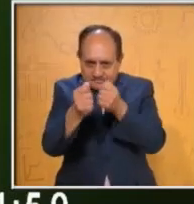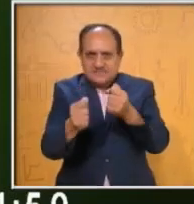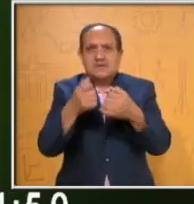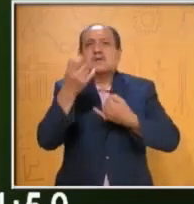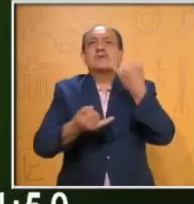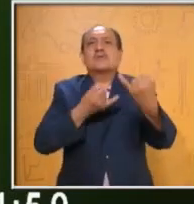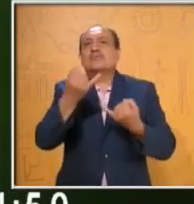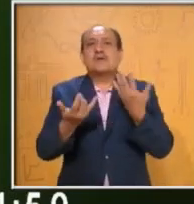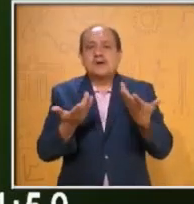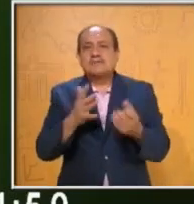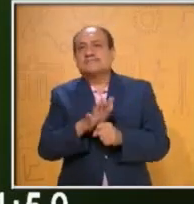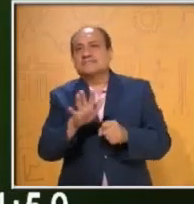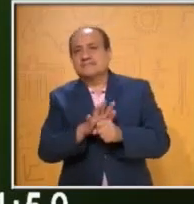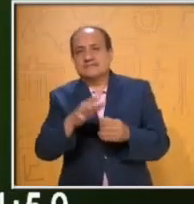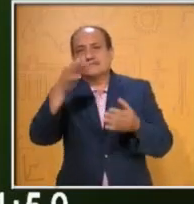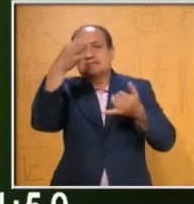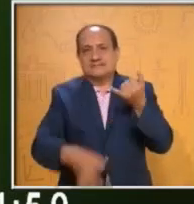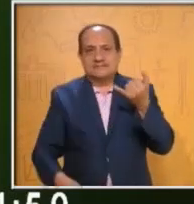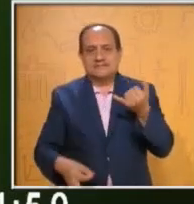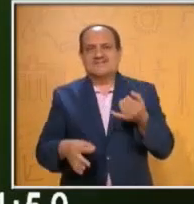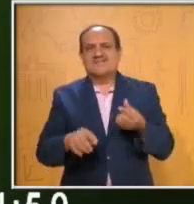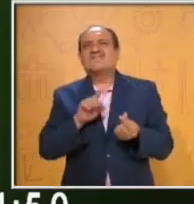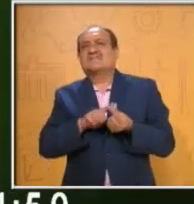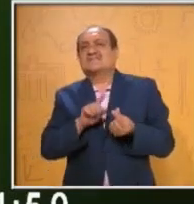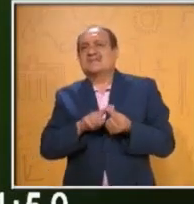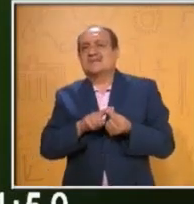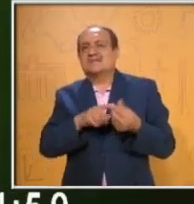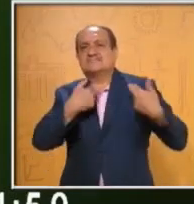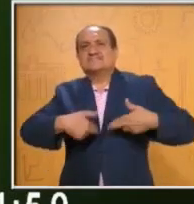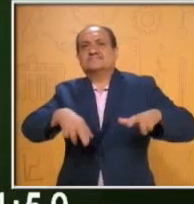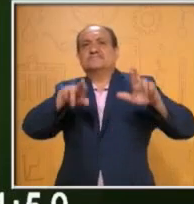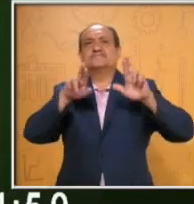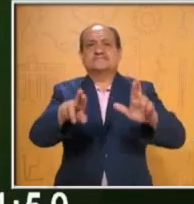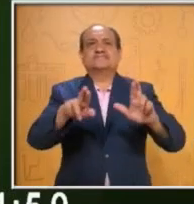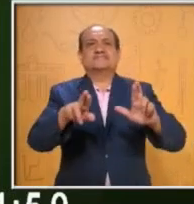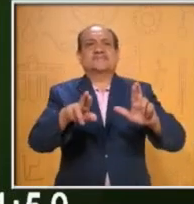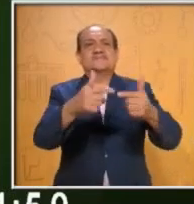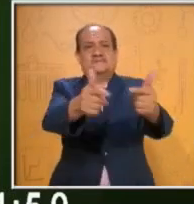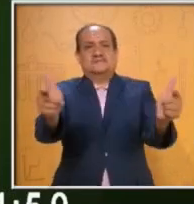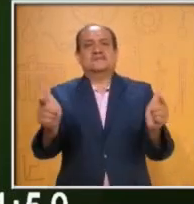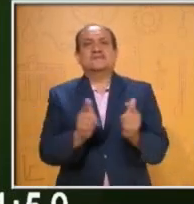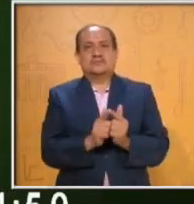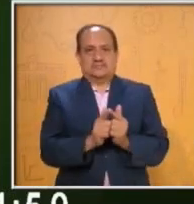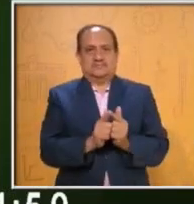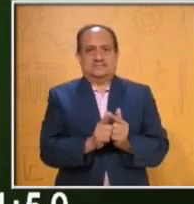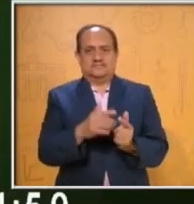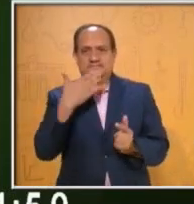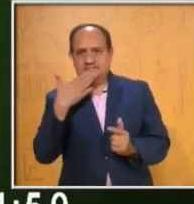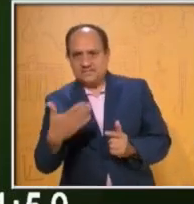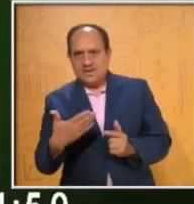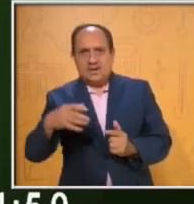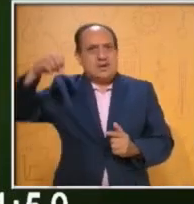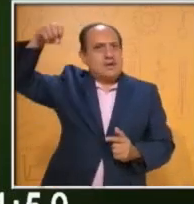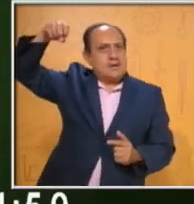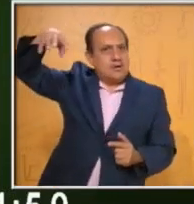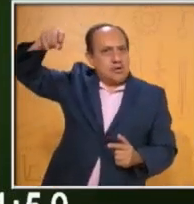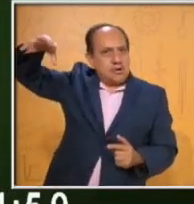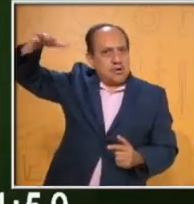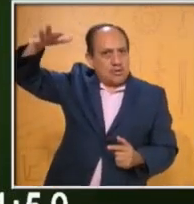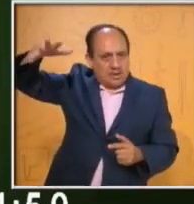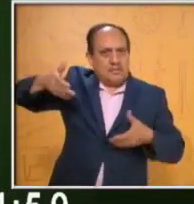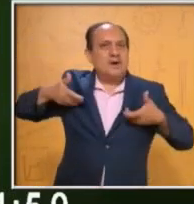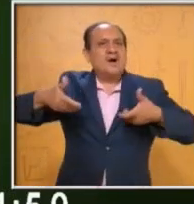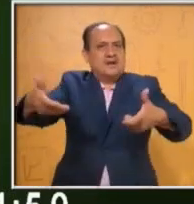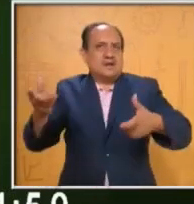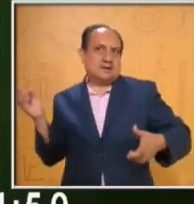jugar? Ajá. Y por último, ¿quién será el representante del grupo? Muy bien. ¿O qué lámparas se deben de poner en la